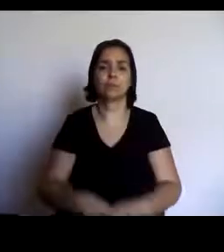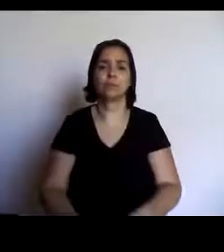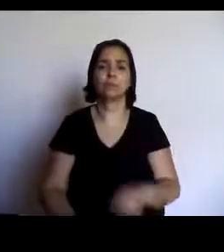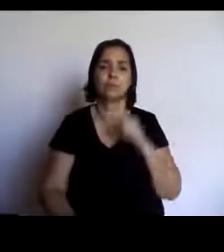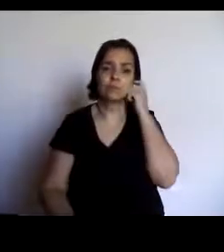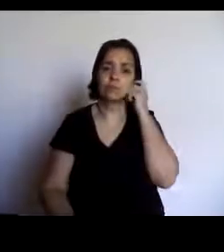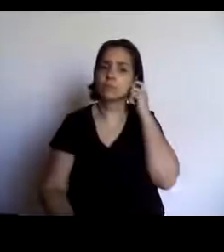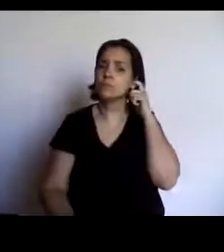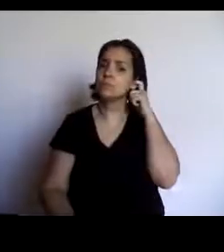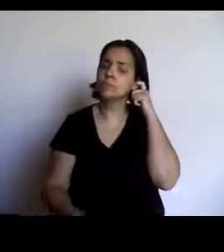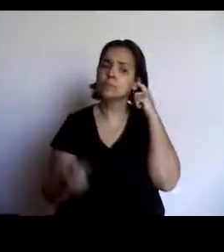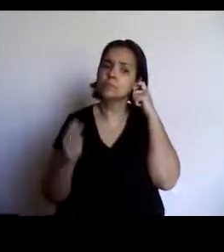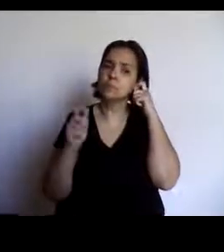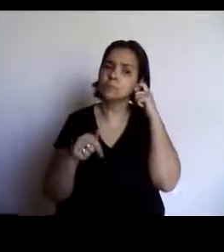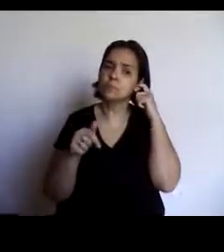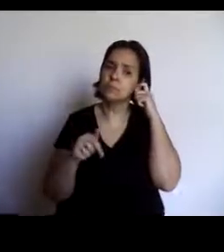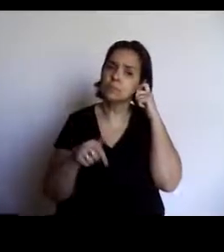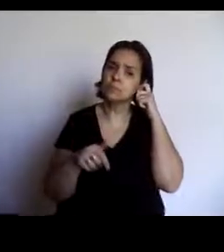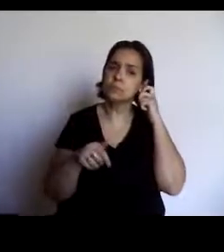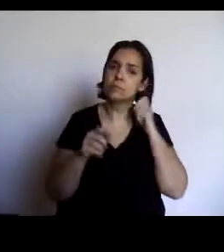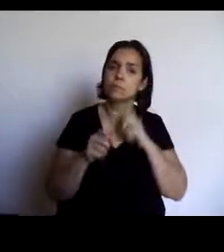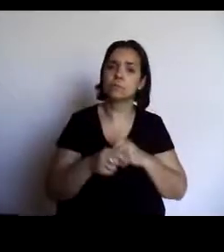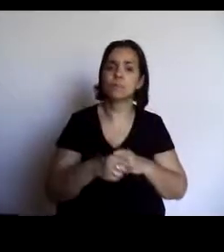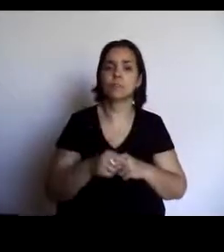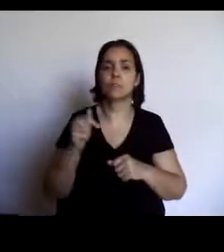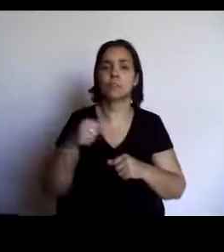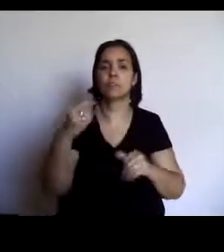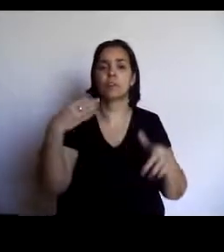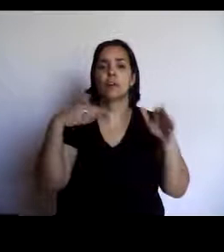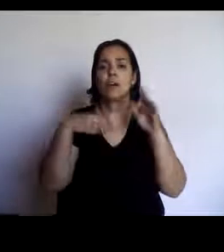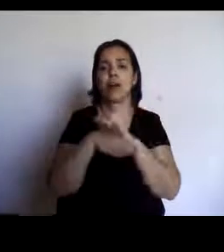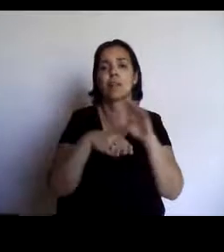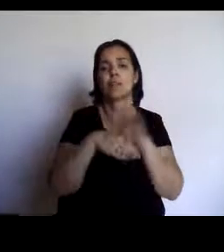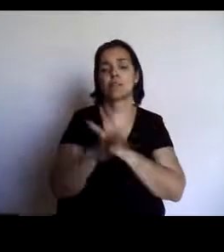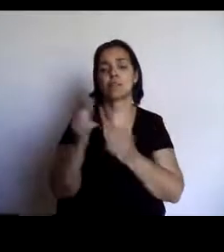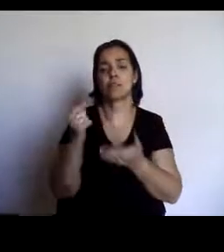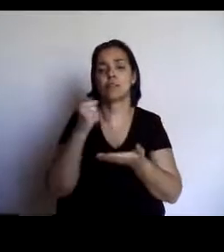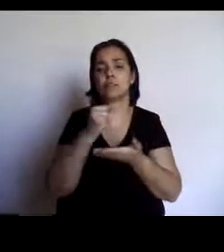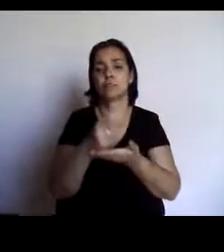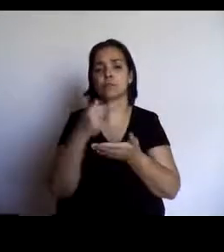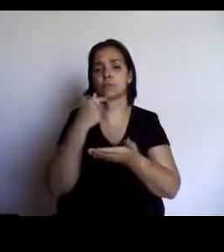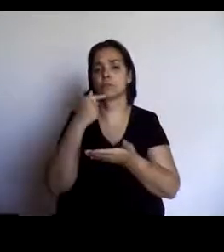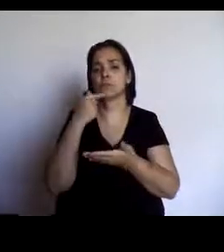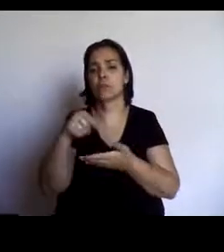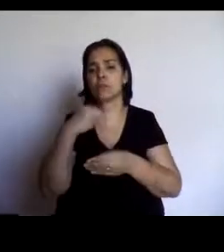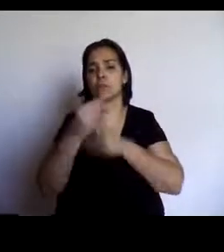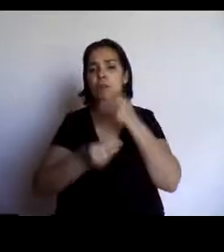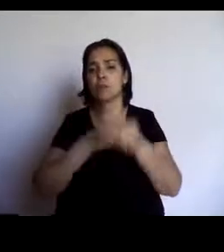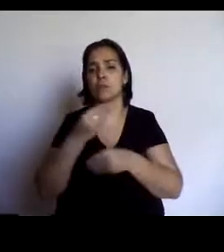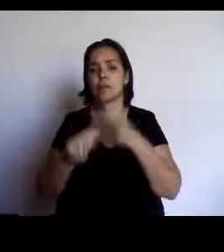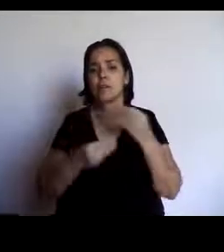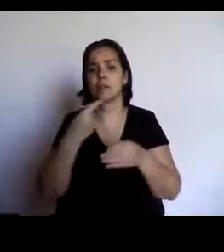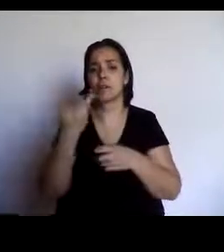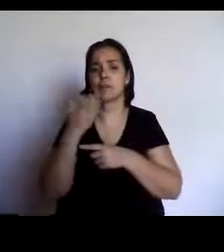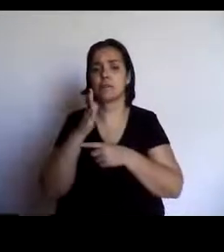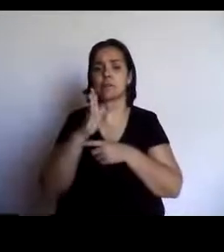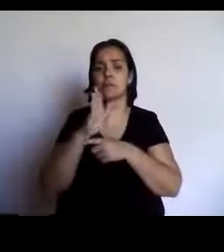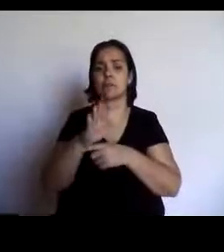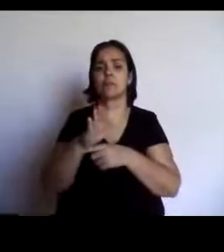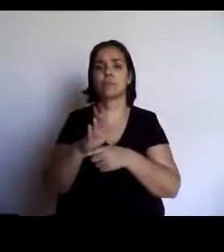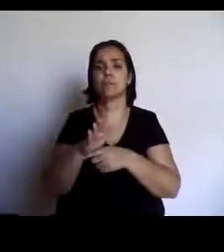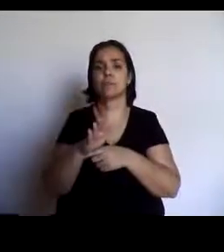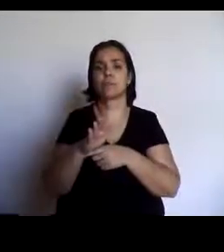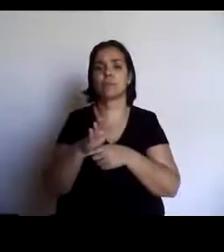este periodo, la limitación al acceso de los fondos, bueno, se ha visto compensada con la posibilidad de presentar estrategias de desarrollo